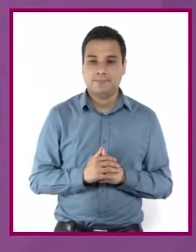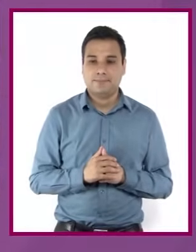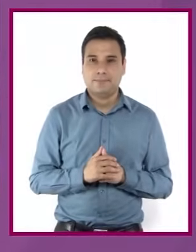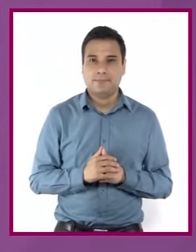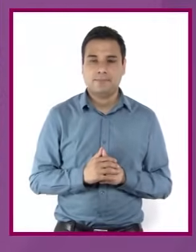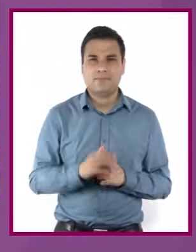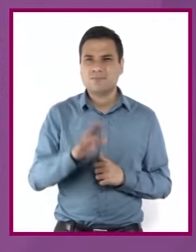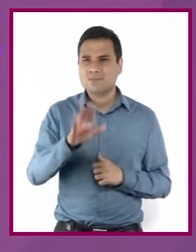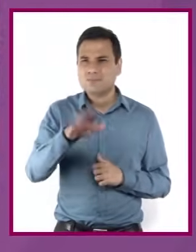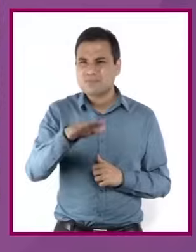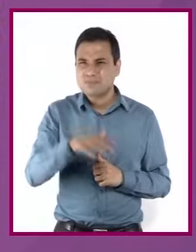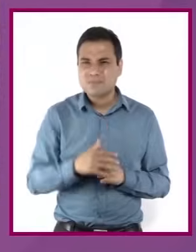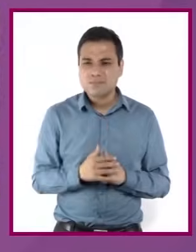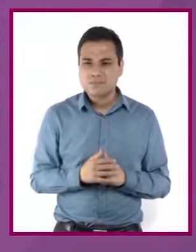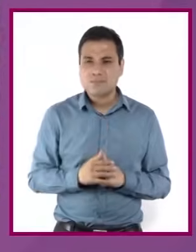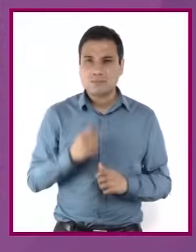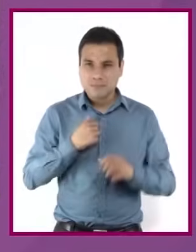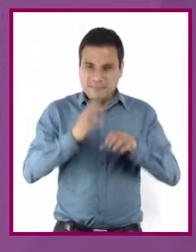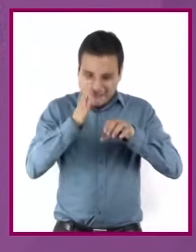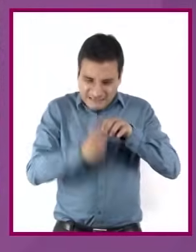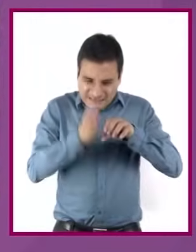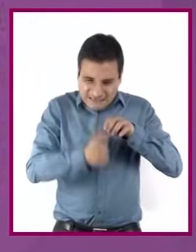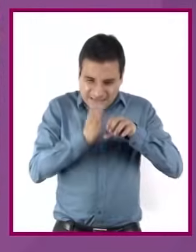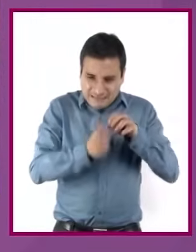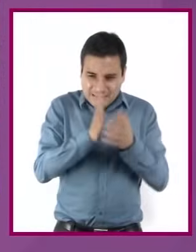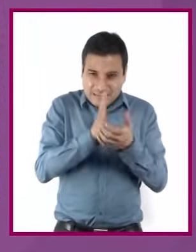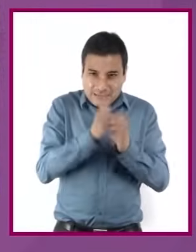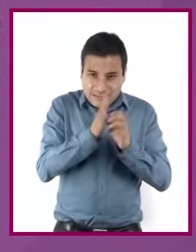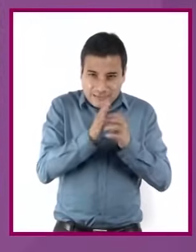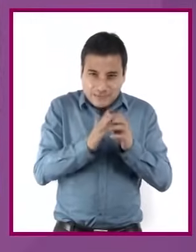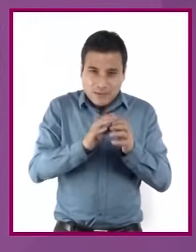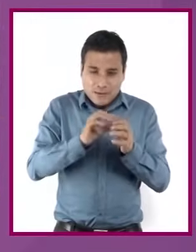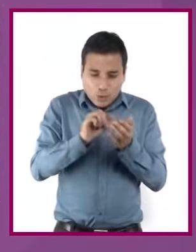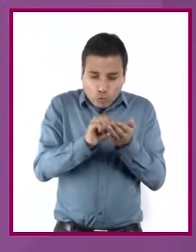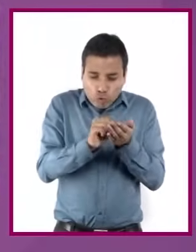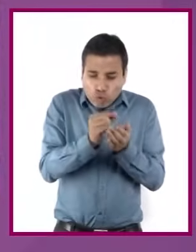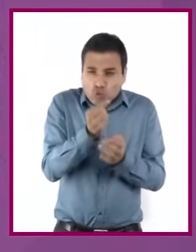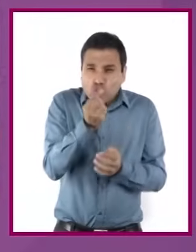Pero, ¿cuánto más la podemos dividir?